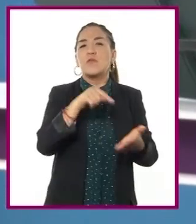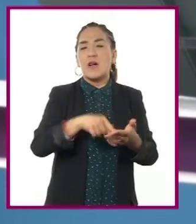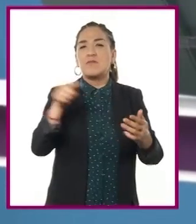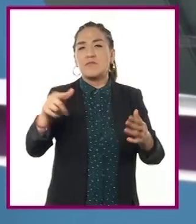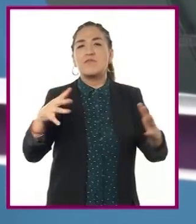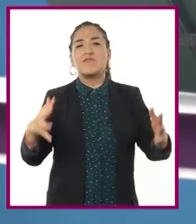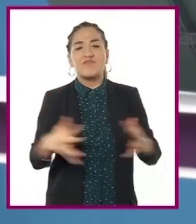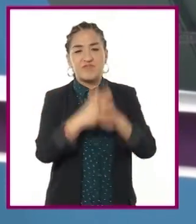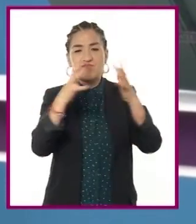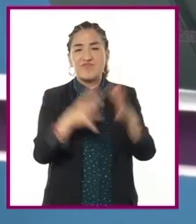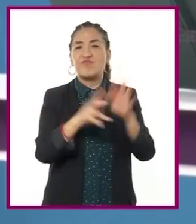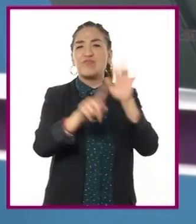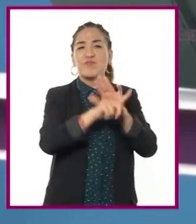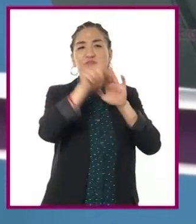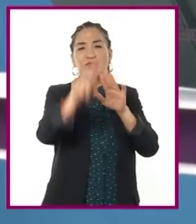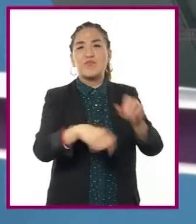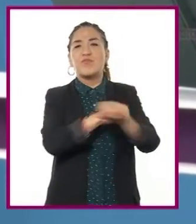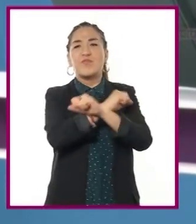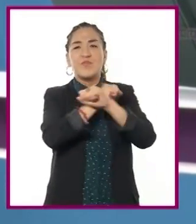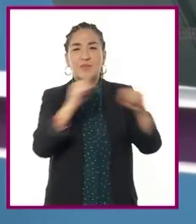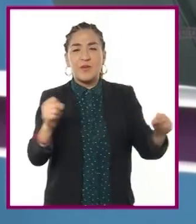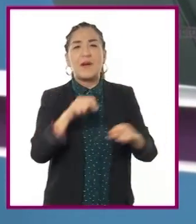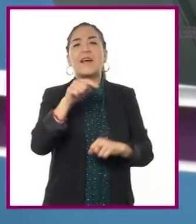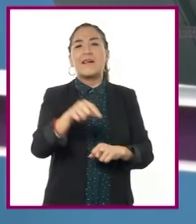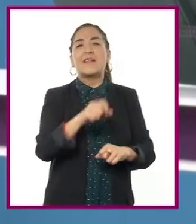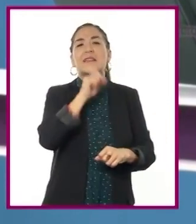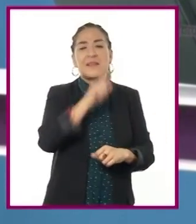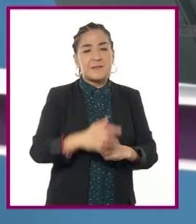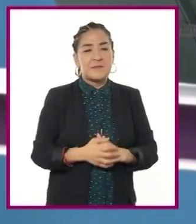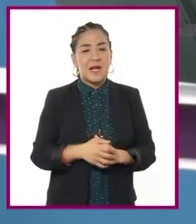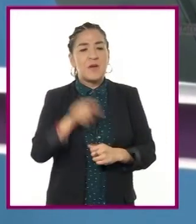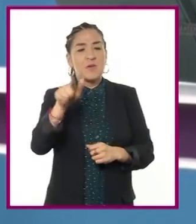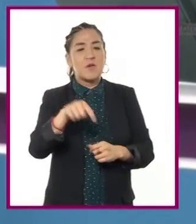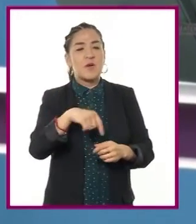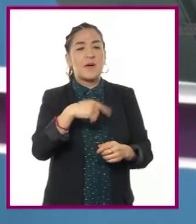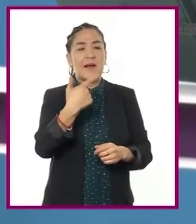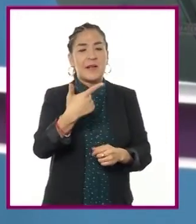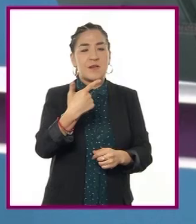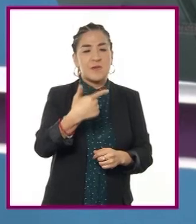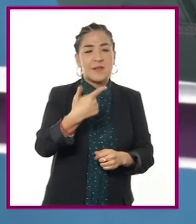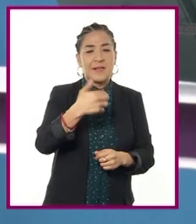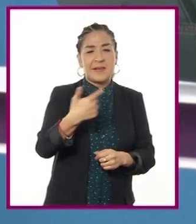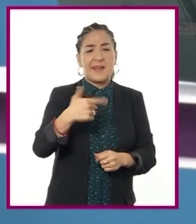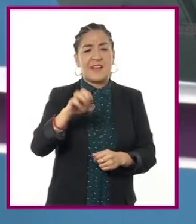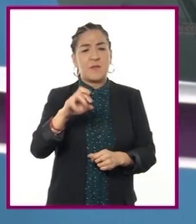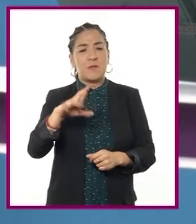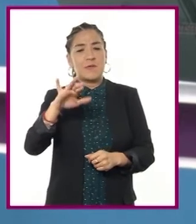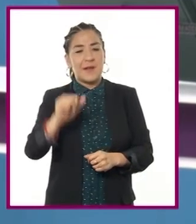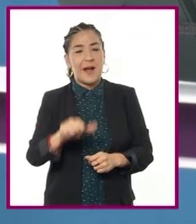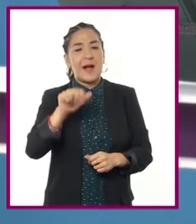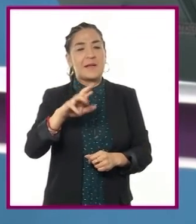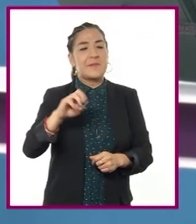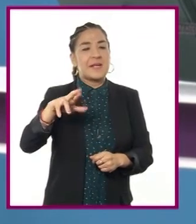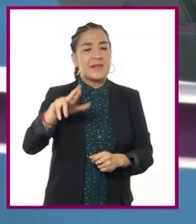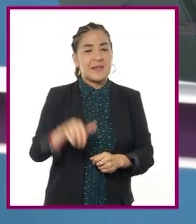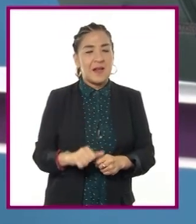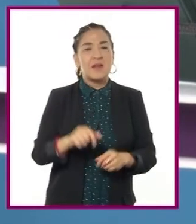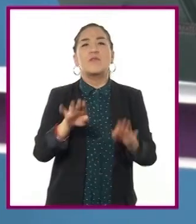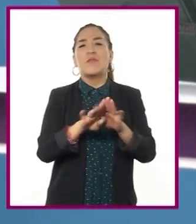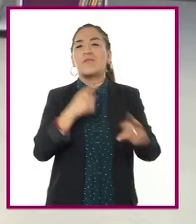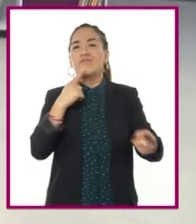nucleares. Los países bálticos, además de Ucrania, Georgia y Armenia, se volvieron democráticos.